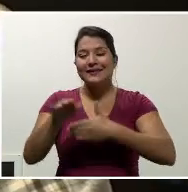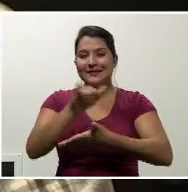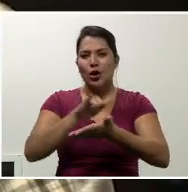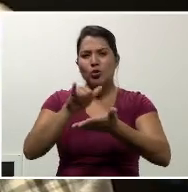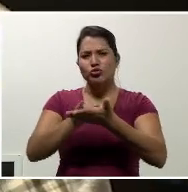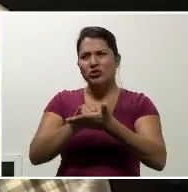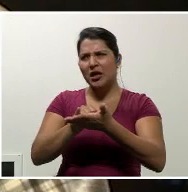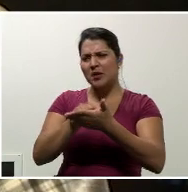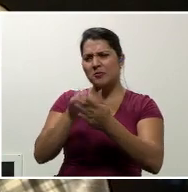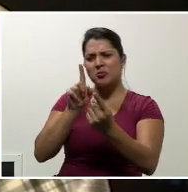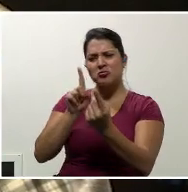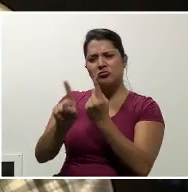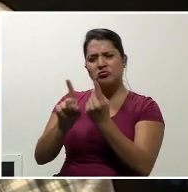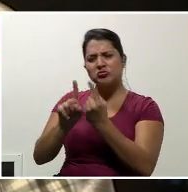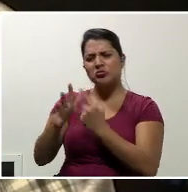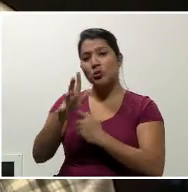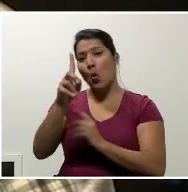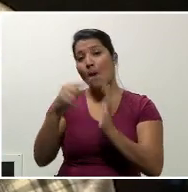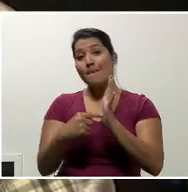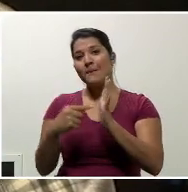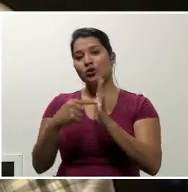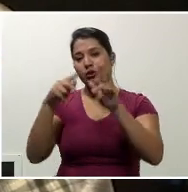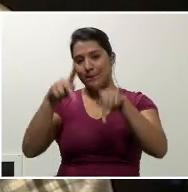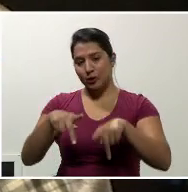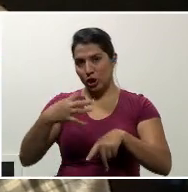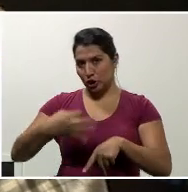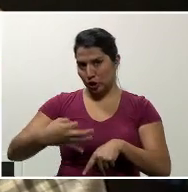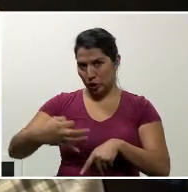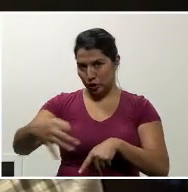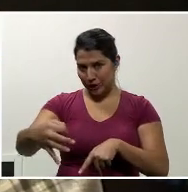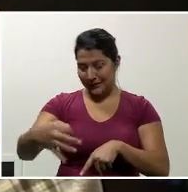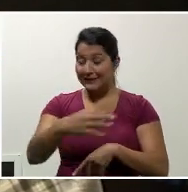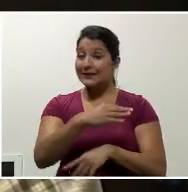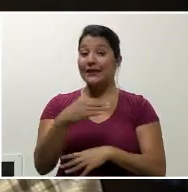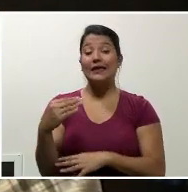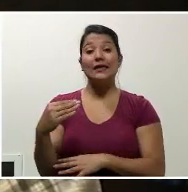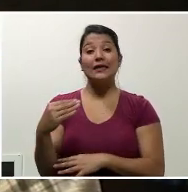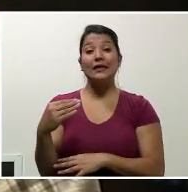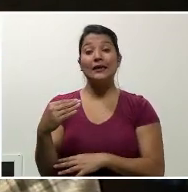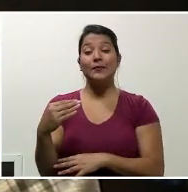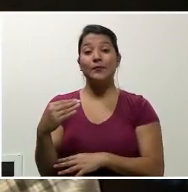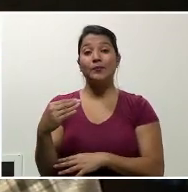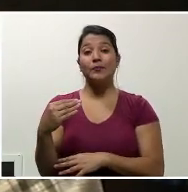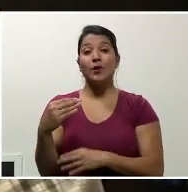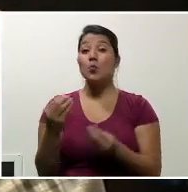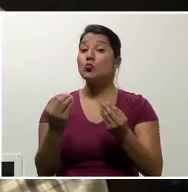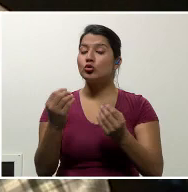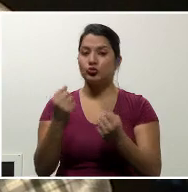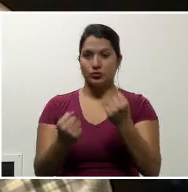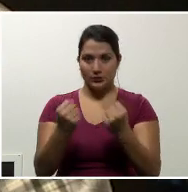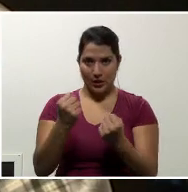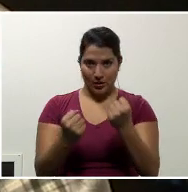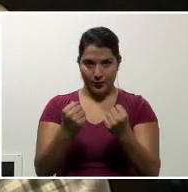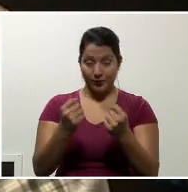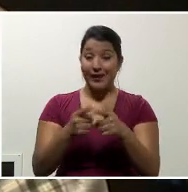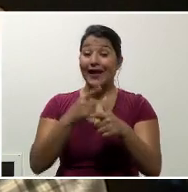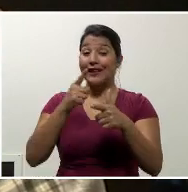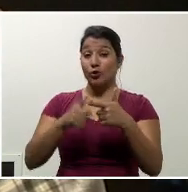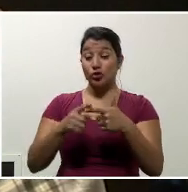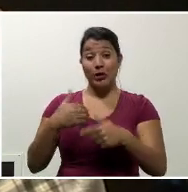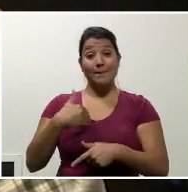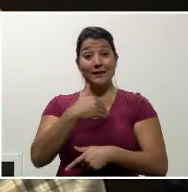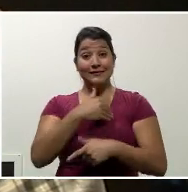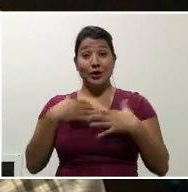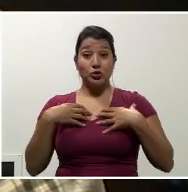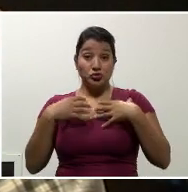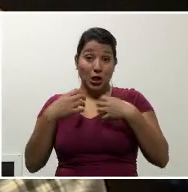personas por día y una cantidad importante de miles de vehículos. Entonces, el Ministerio de Salud nos